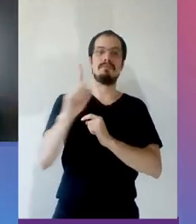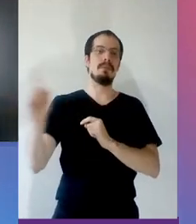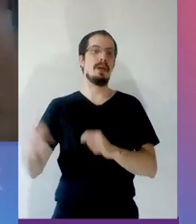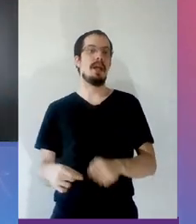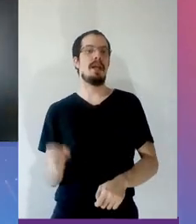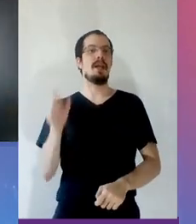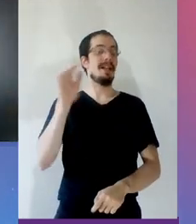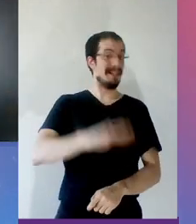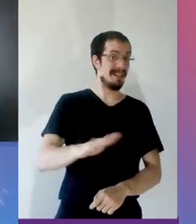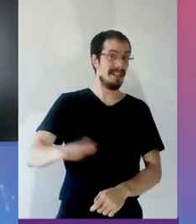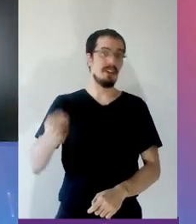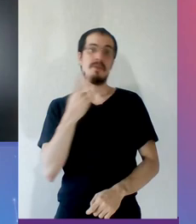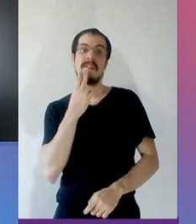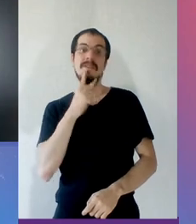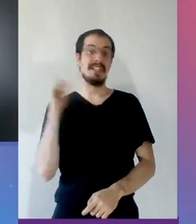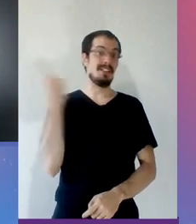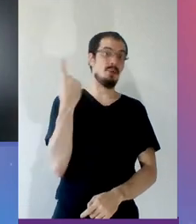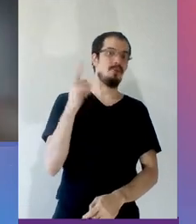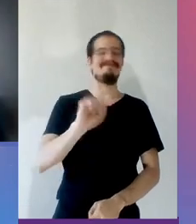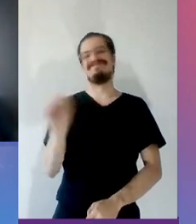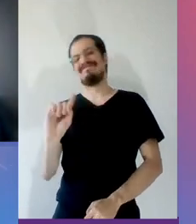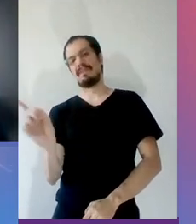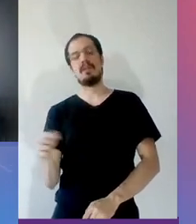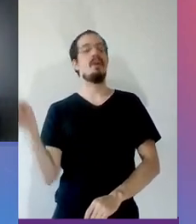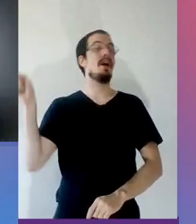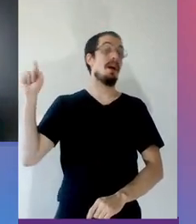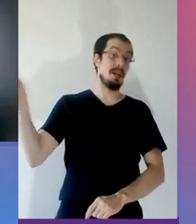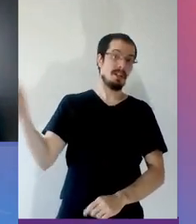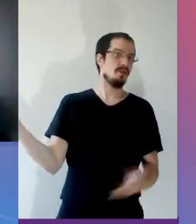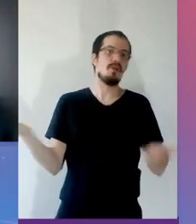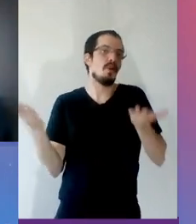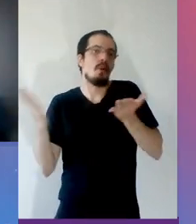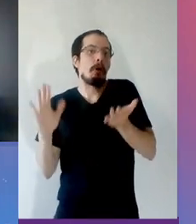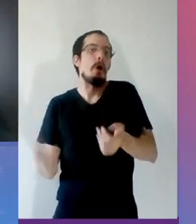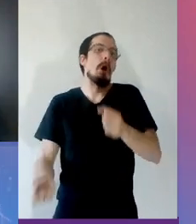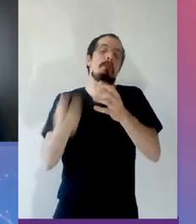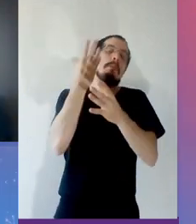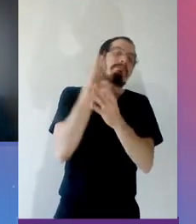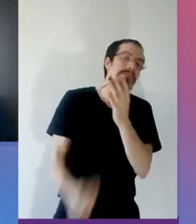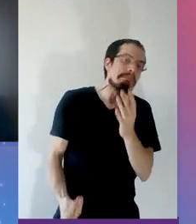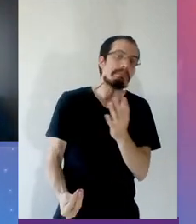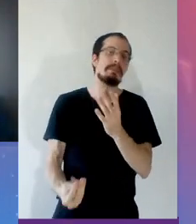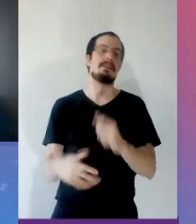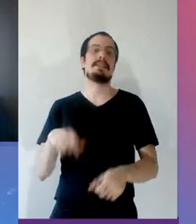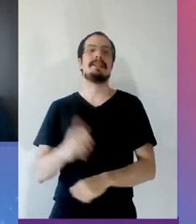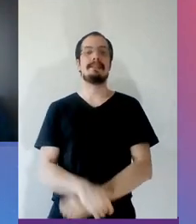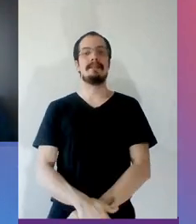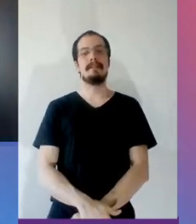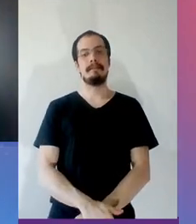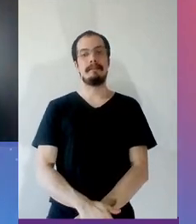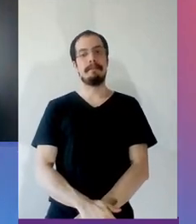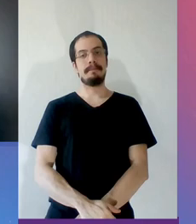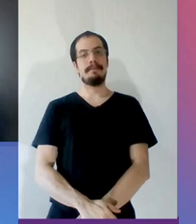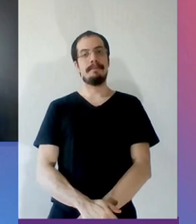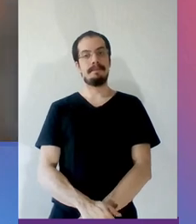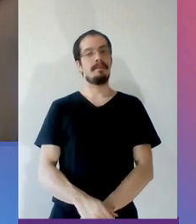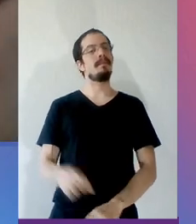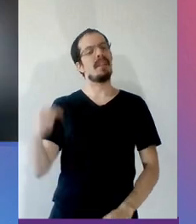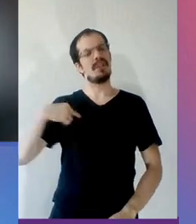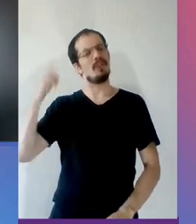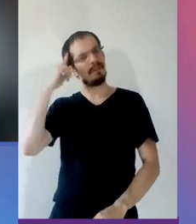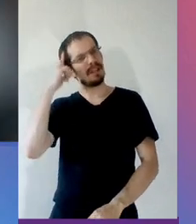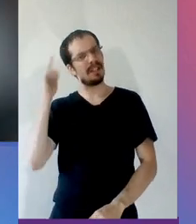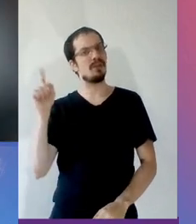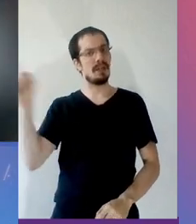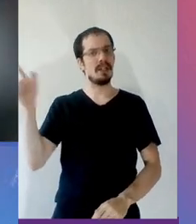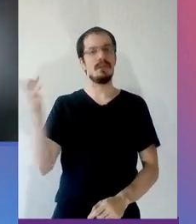¿ya? Entonces, en el fondo, ¿cómo se ha perdido todo ese otro impacto producto del medio? Entonces, yo creo que le dejaría ahí la palabra